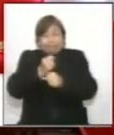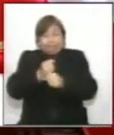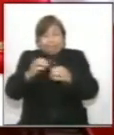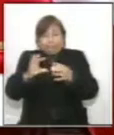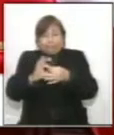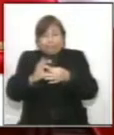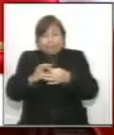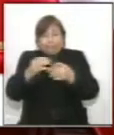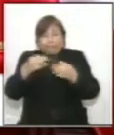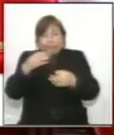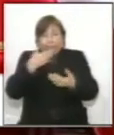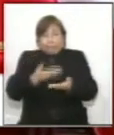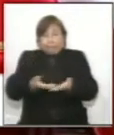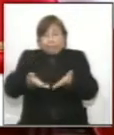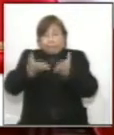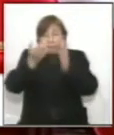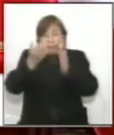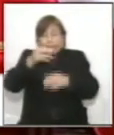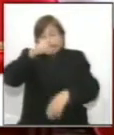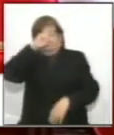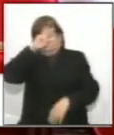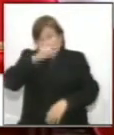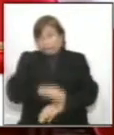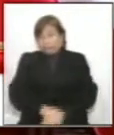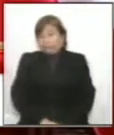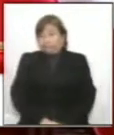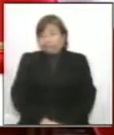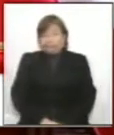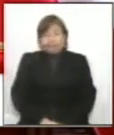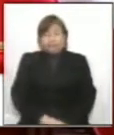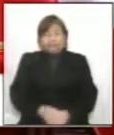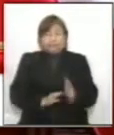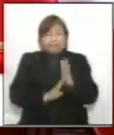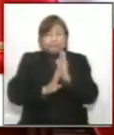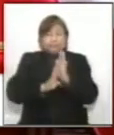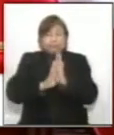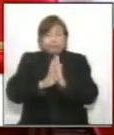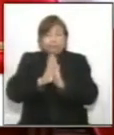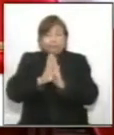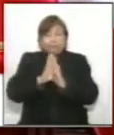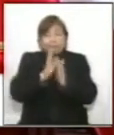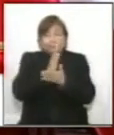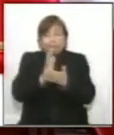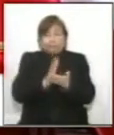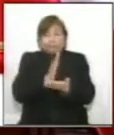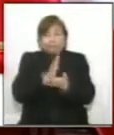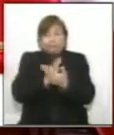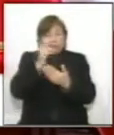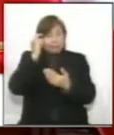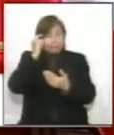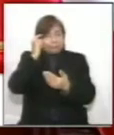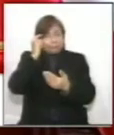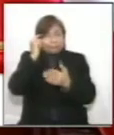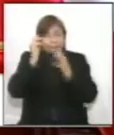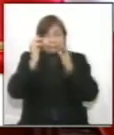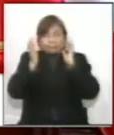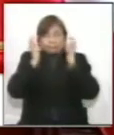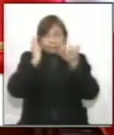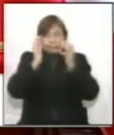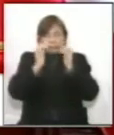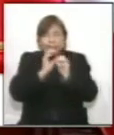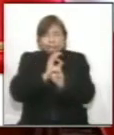hecho, para sacar al Perú adelante y que superemos esta preocupación que es de todos los peruanos, sin